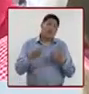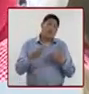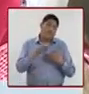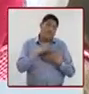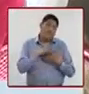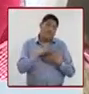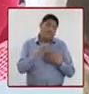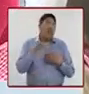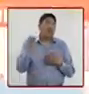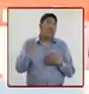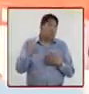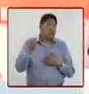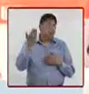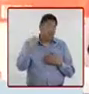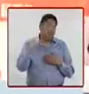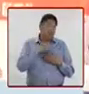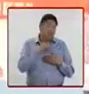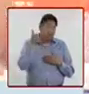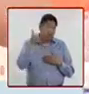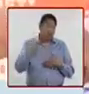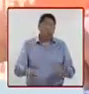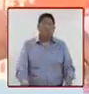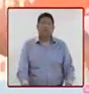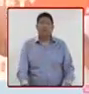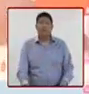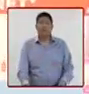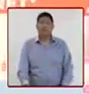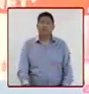rentable, ¿no? Ah, sí.